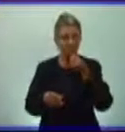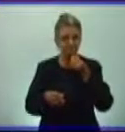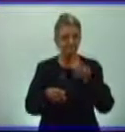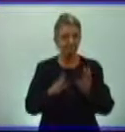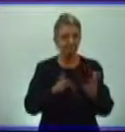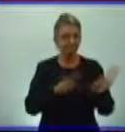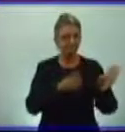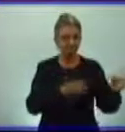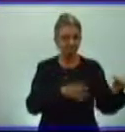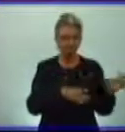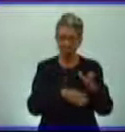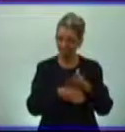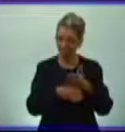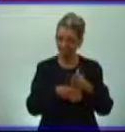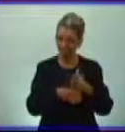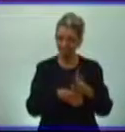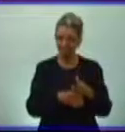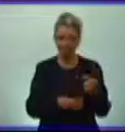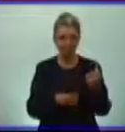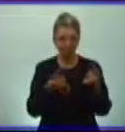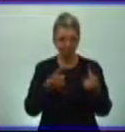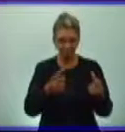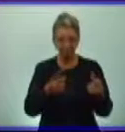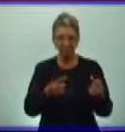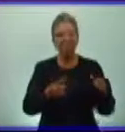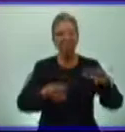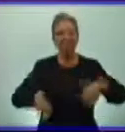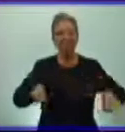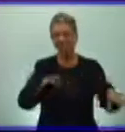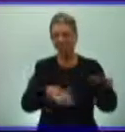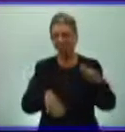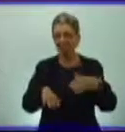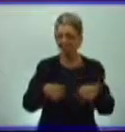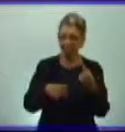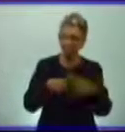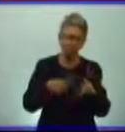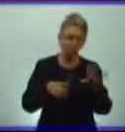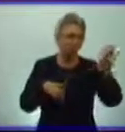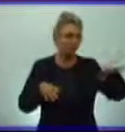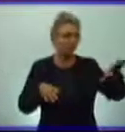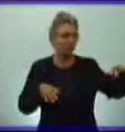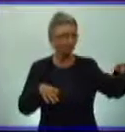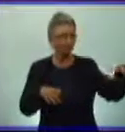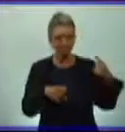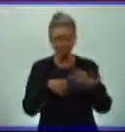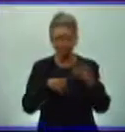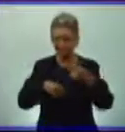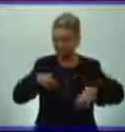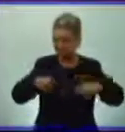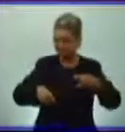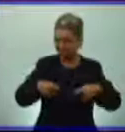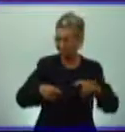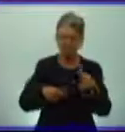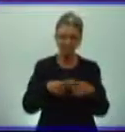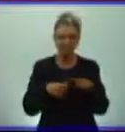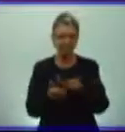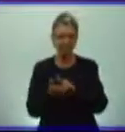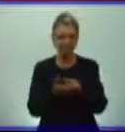forma de trasladarse de algunos de ellos, como que nadan, algunos que vuelan, que corren, que se